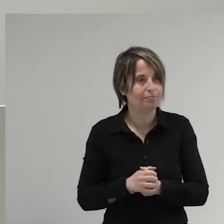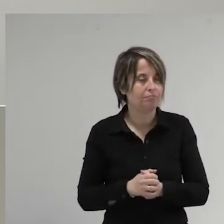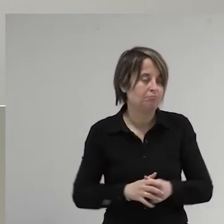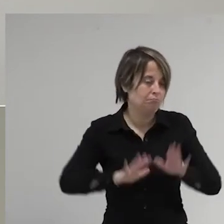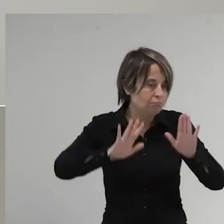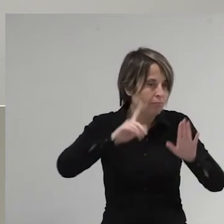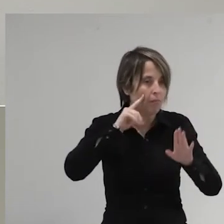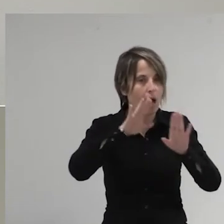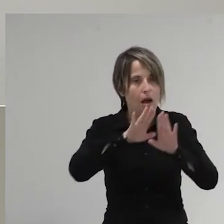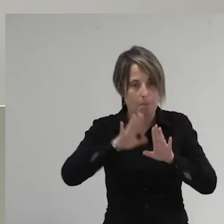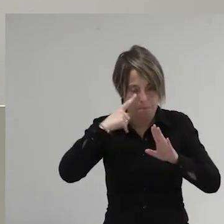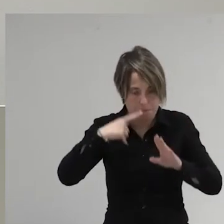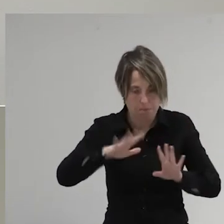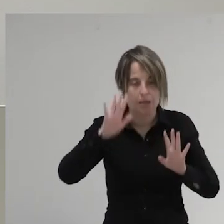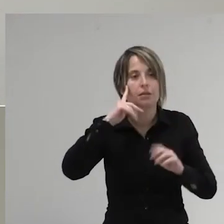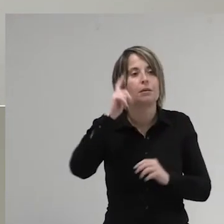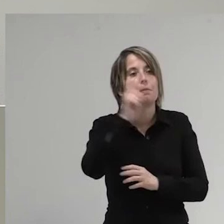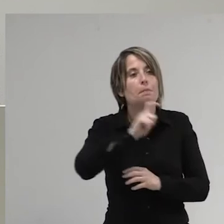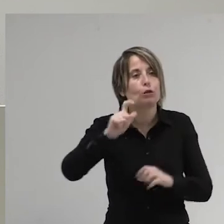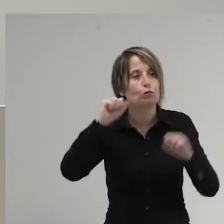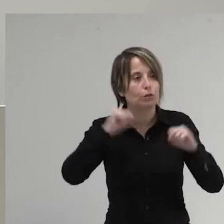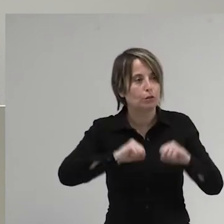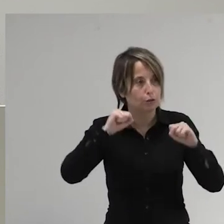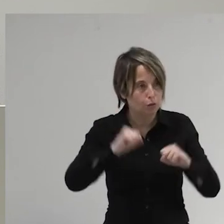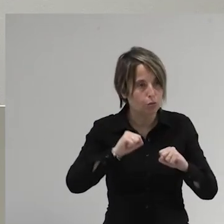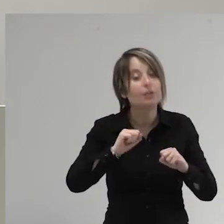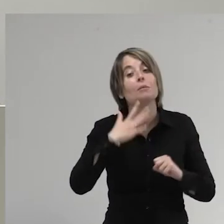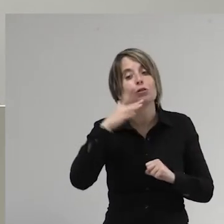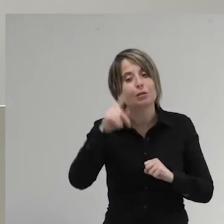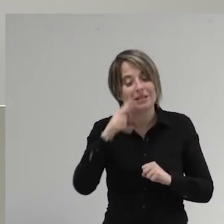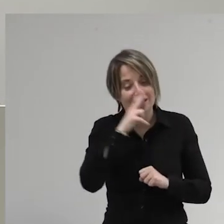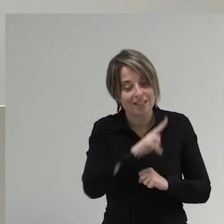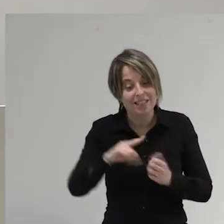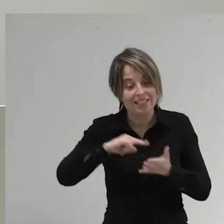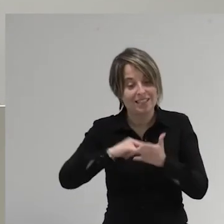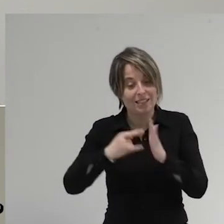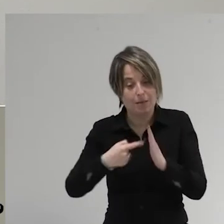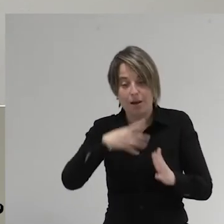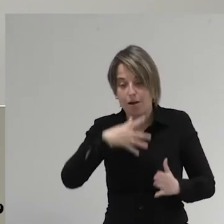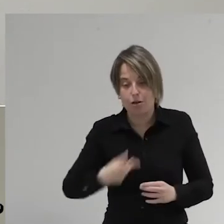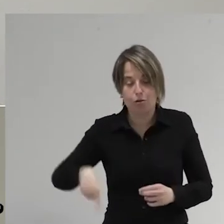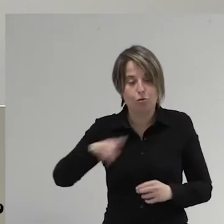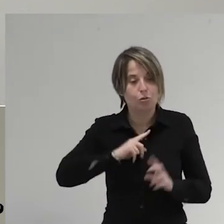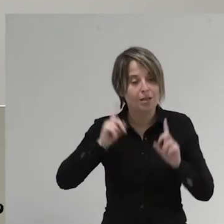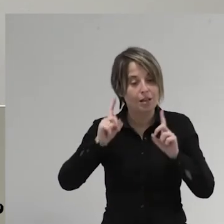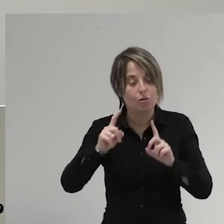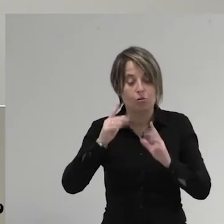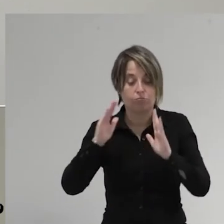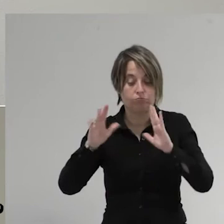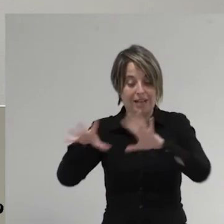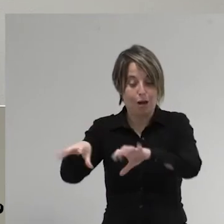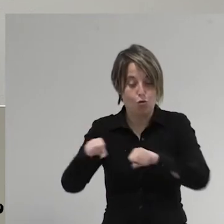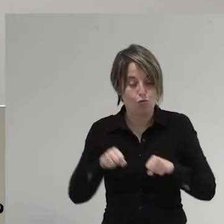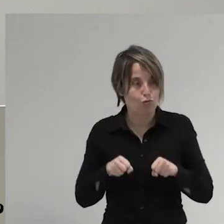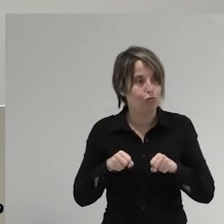Aparte, pues las personas adultas, pero a mí me parece que el sistema nuestro, como acogimiento, tendría